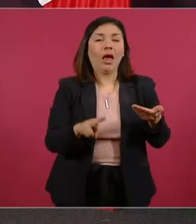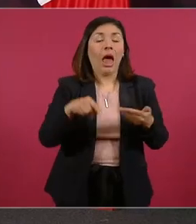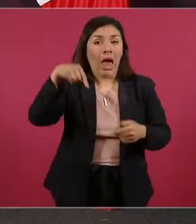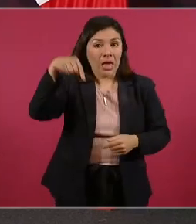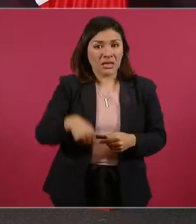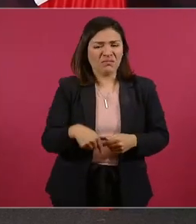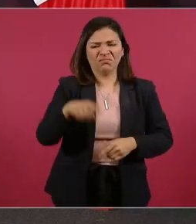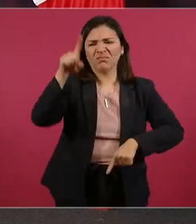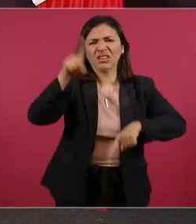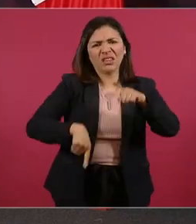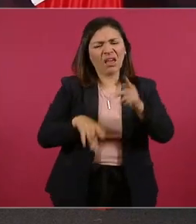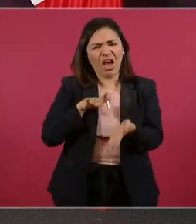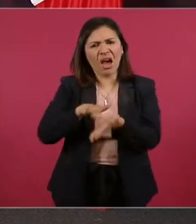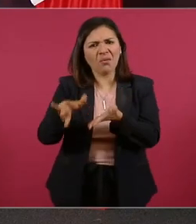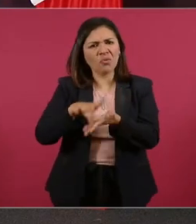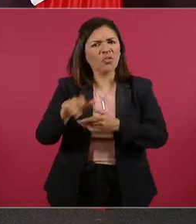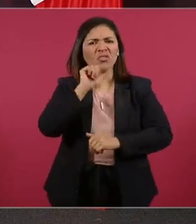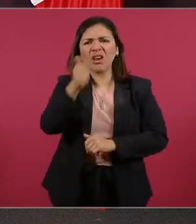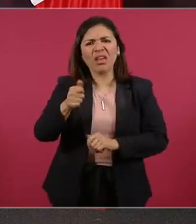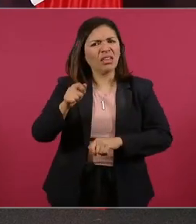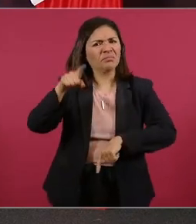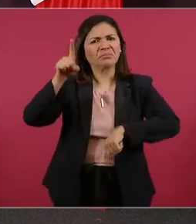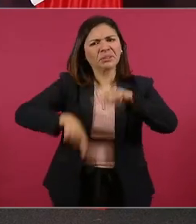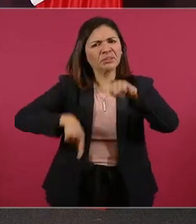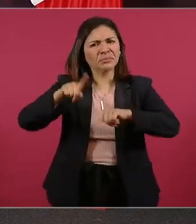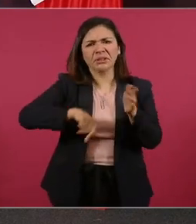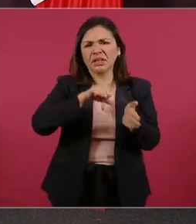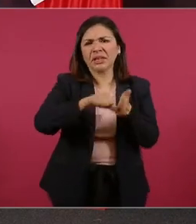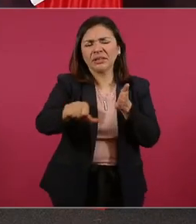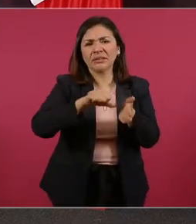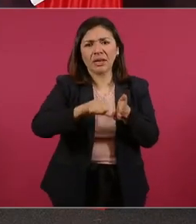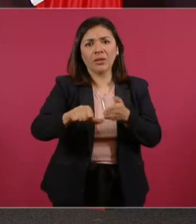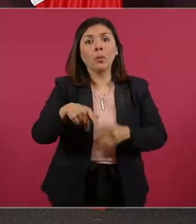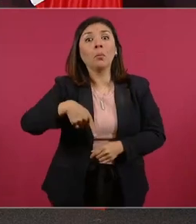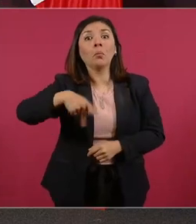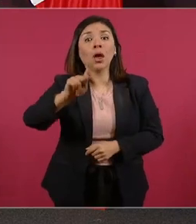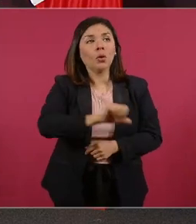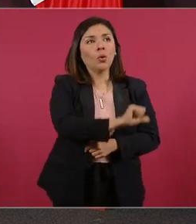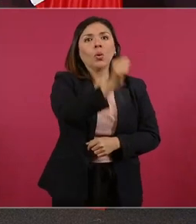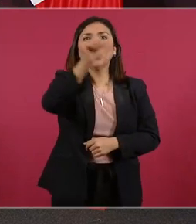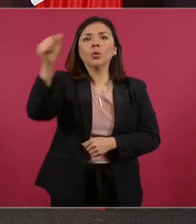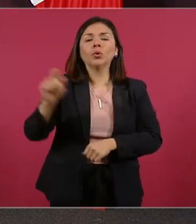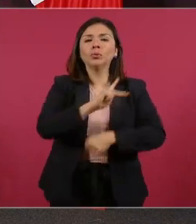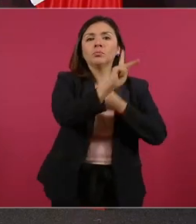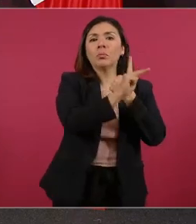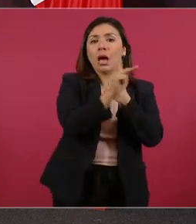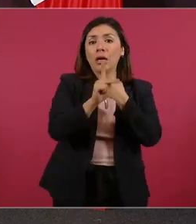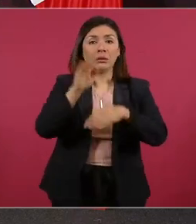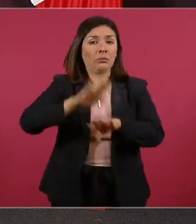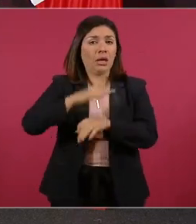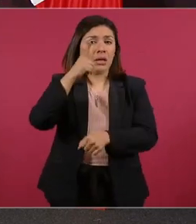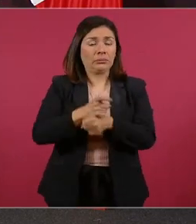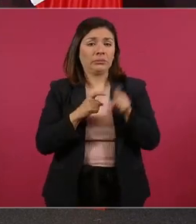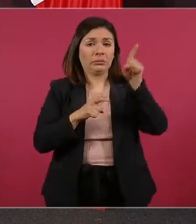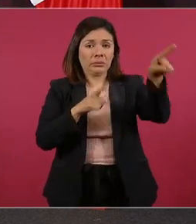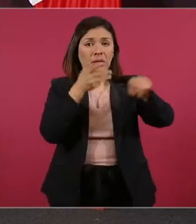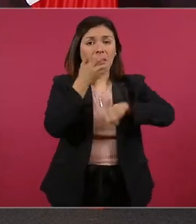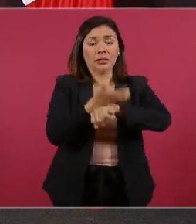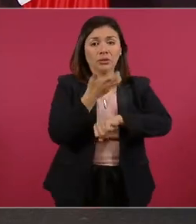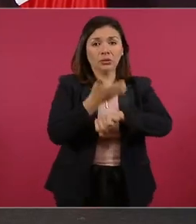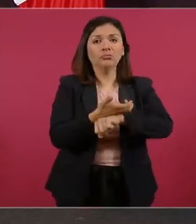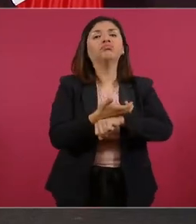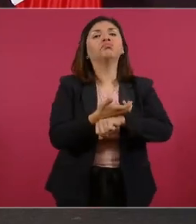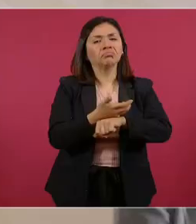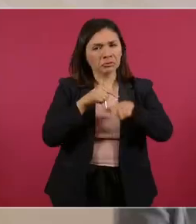cancelaban todos los apoyos al campo, en otros países, en especial en Estados Unidos,